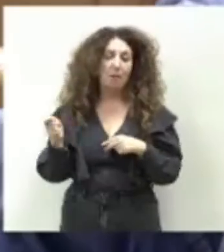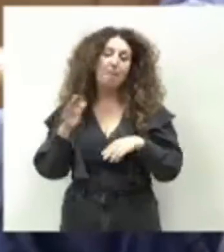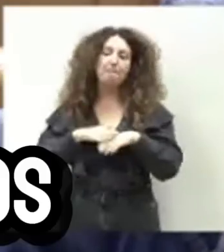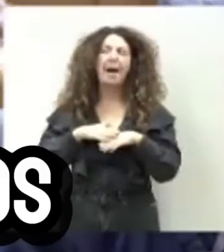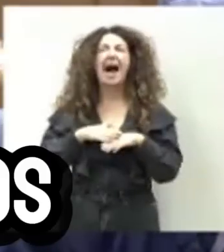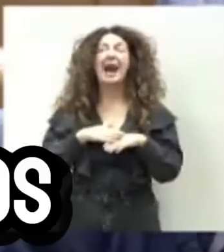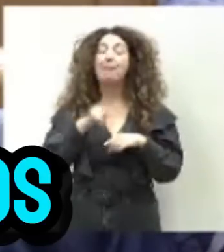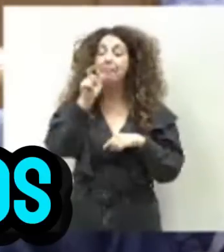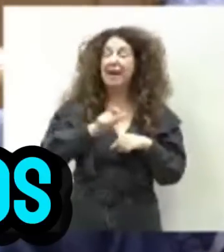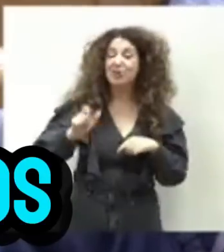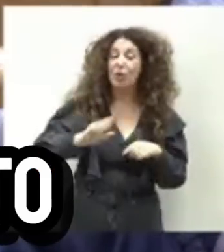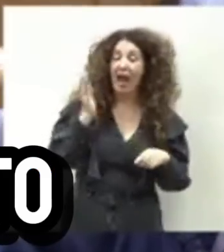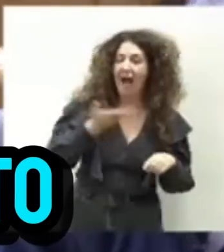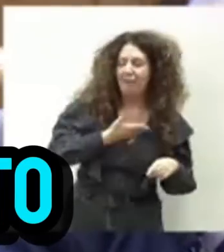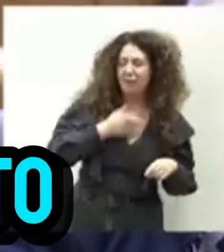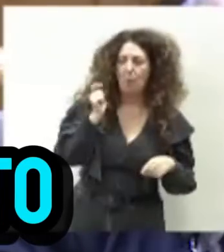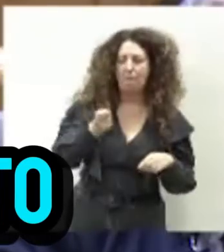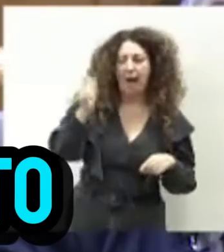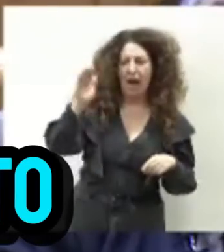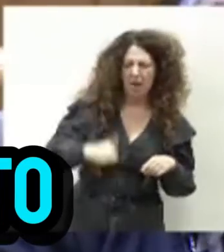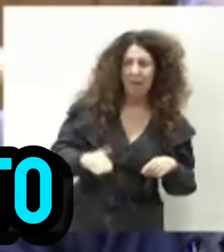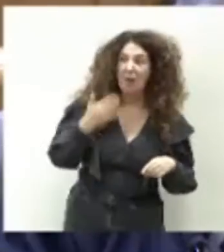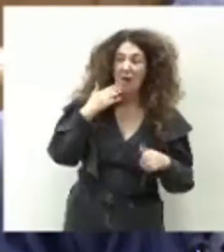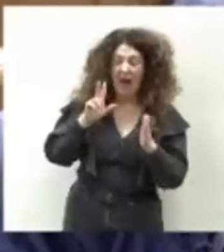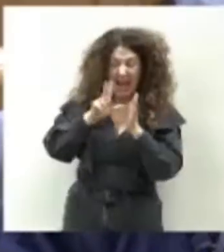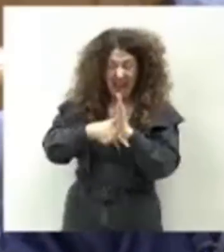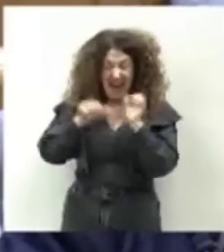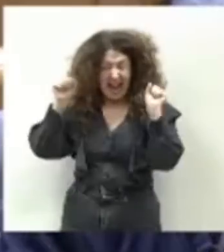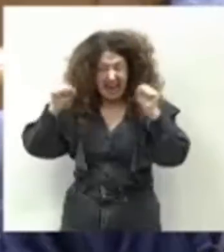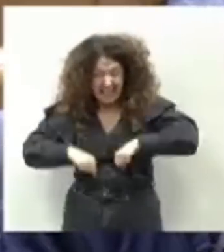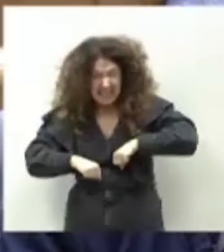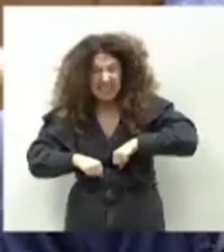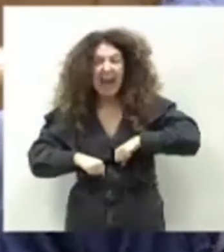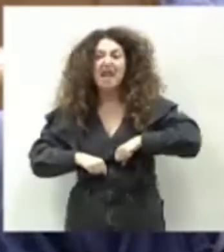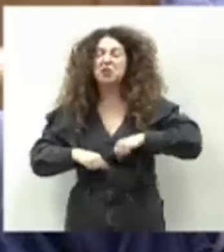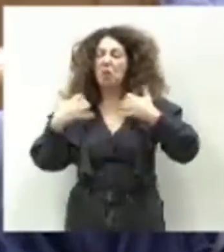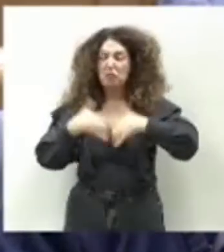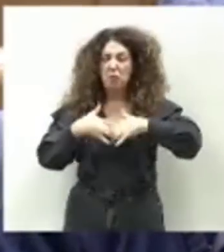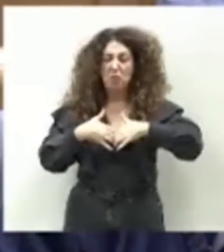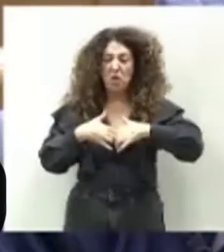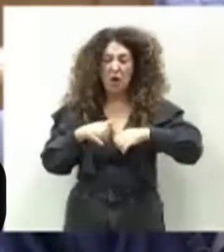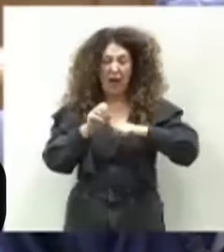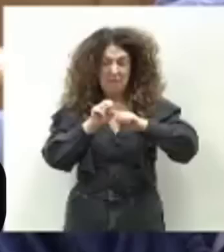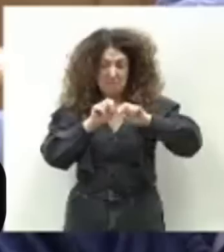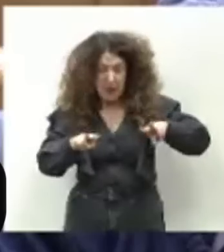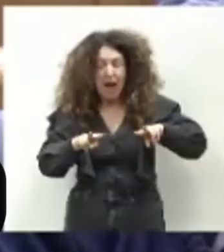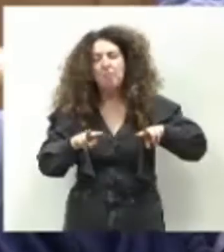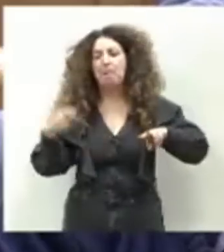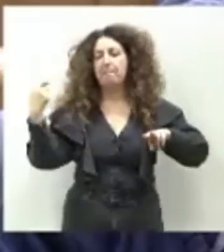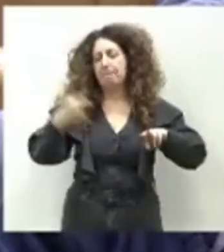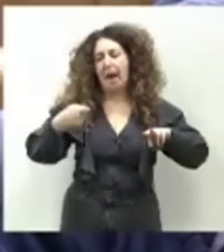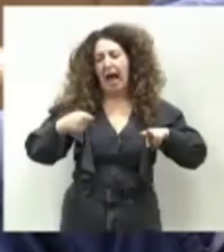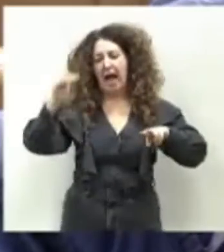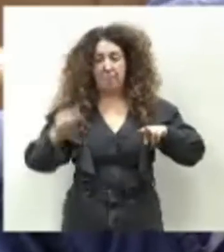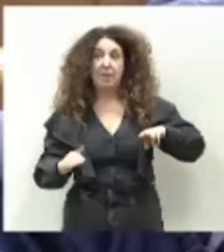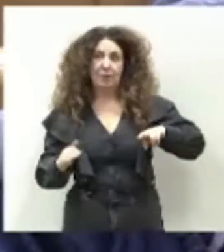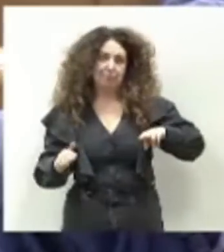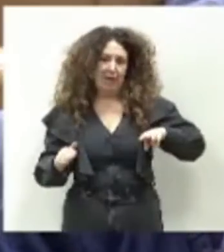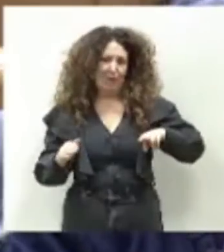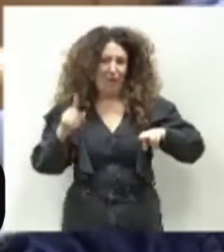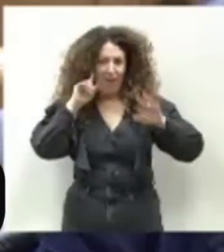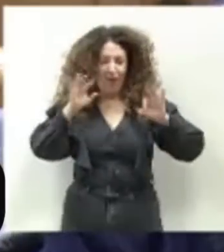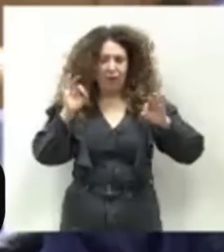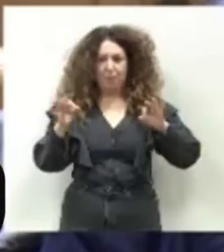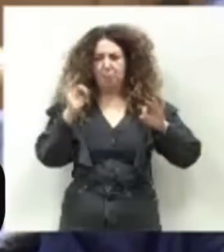los afectados. Cuantos más retrasos y peor funcionamiento, pues menos paga, claro. Es que era la ruina con tanto retraso para Renfe.